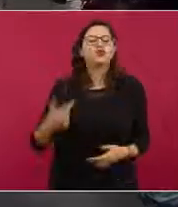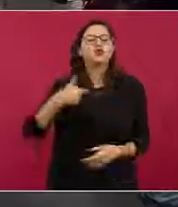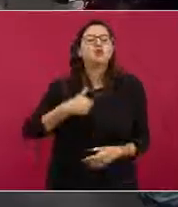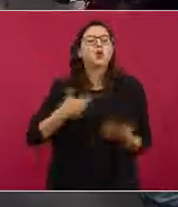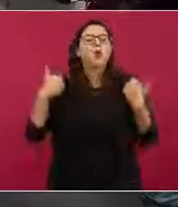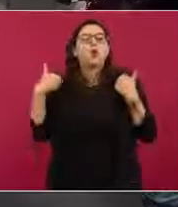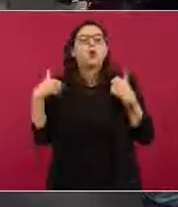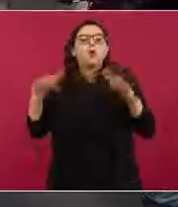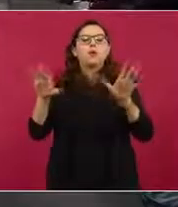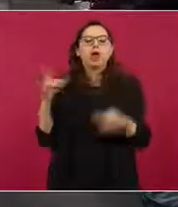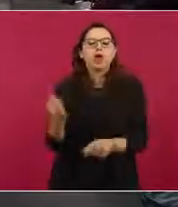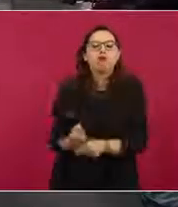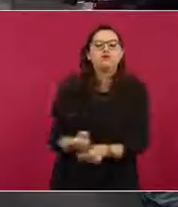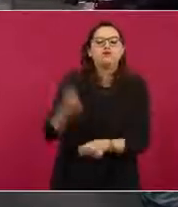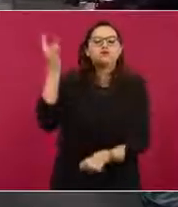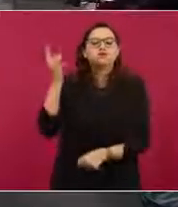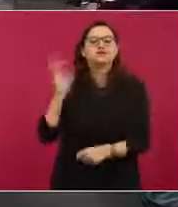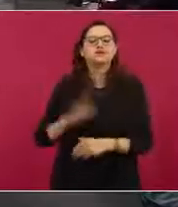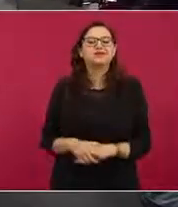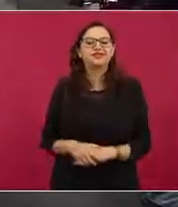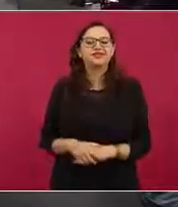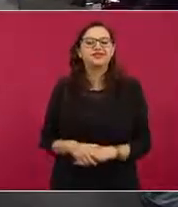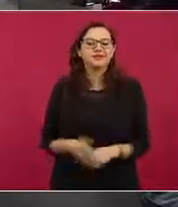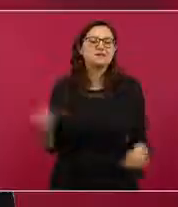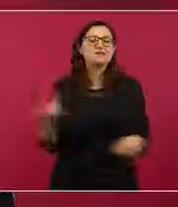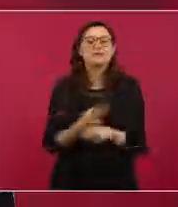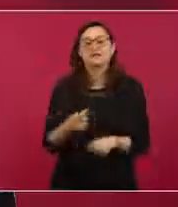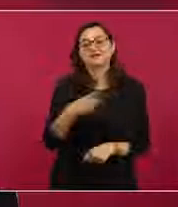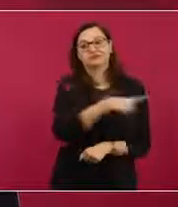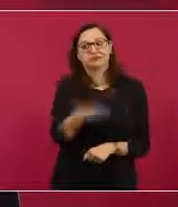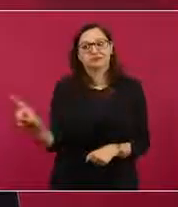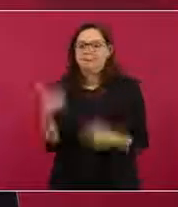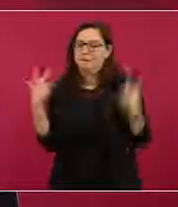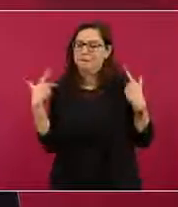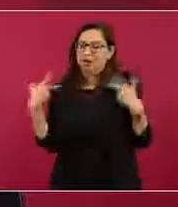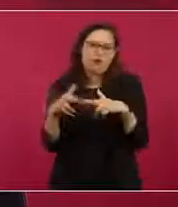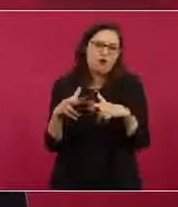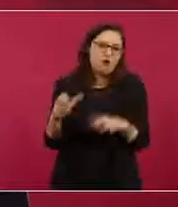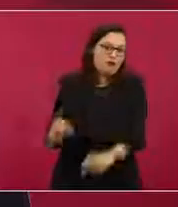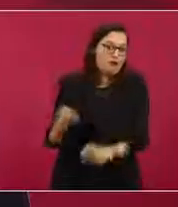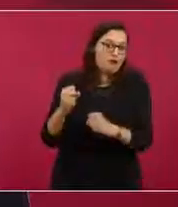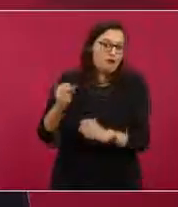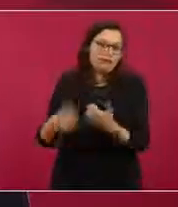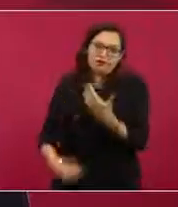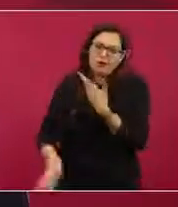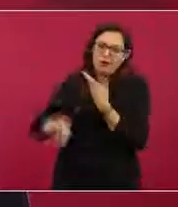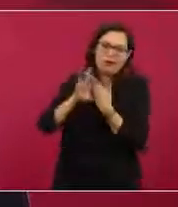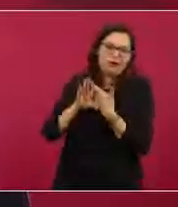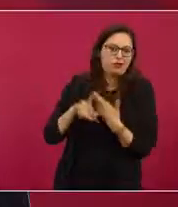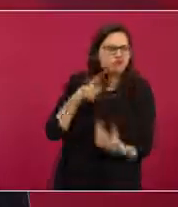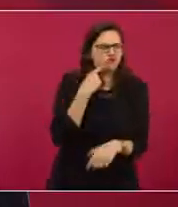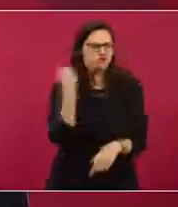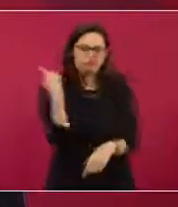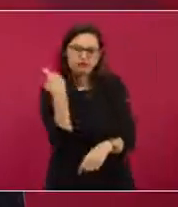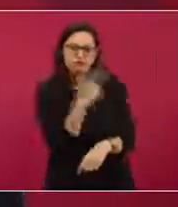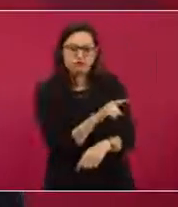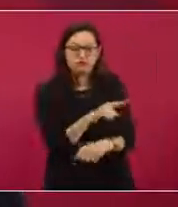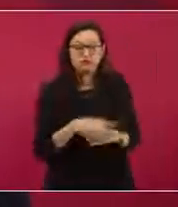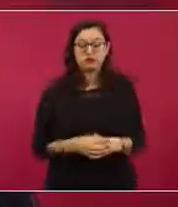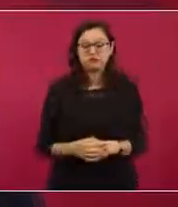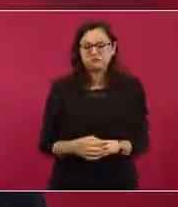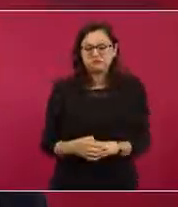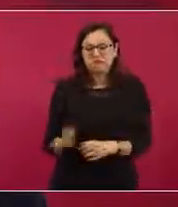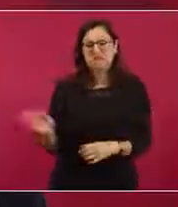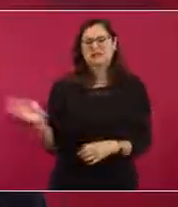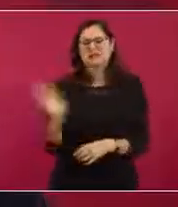reclamando en mi gira. Yo no he dejado de ir a recorrer el país. Puede ser que queden